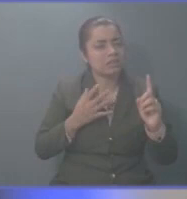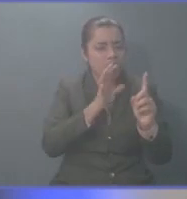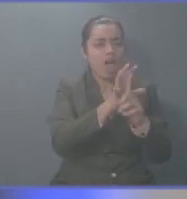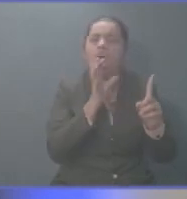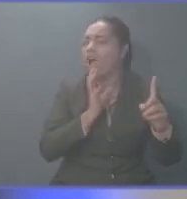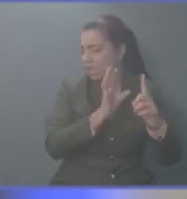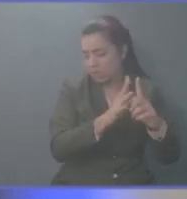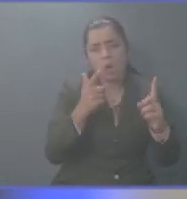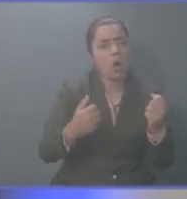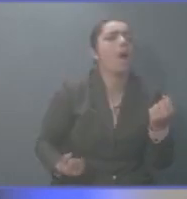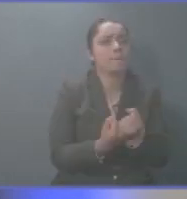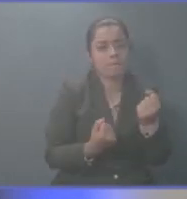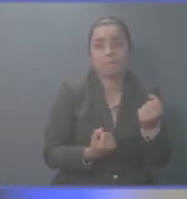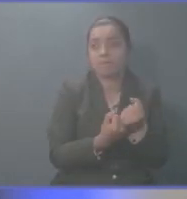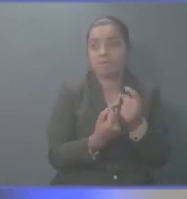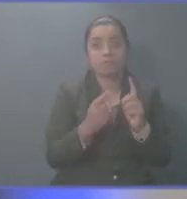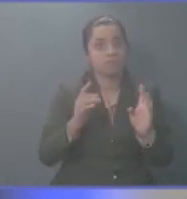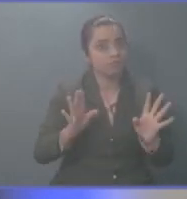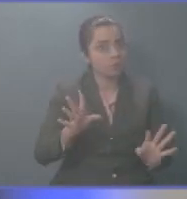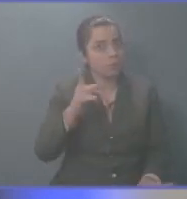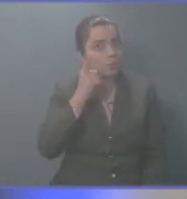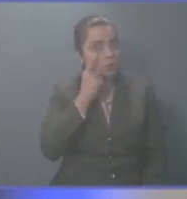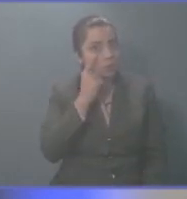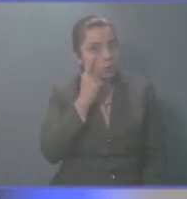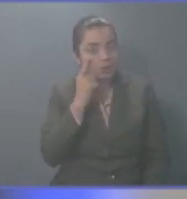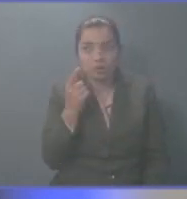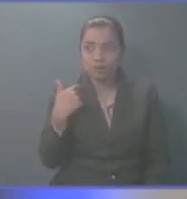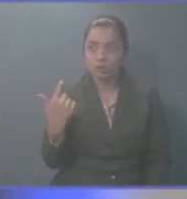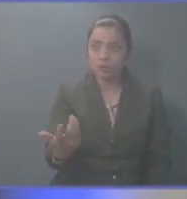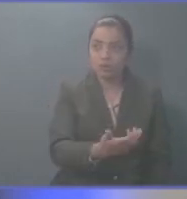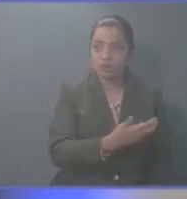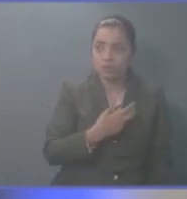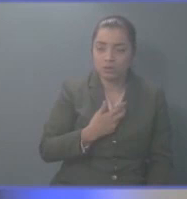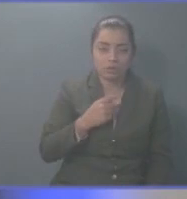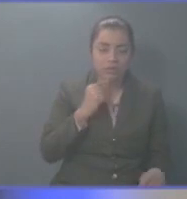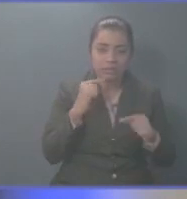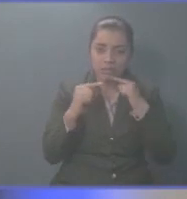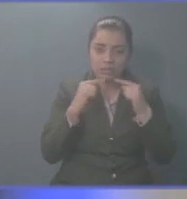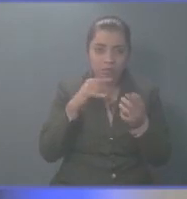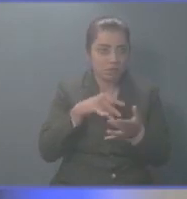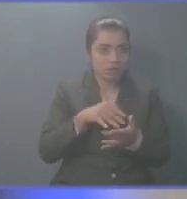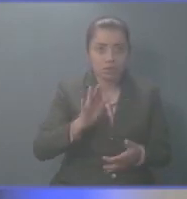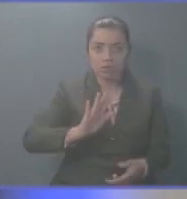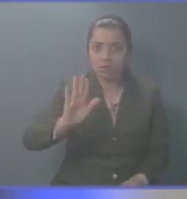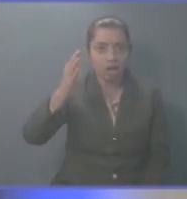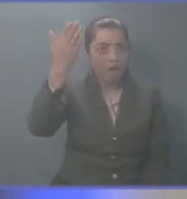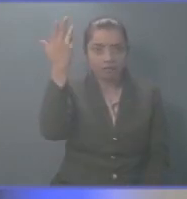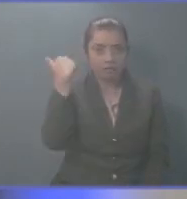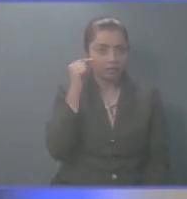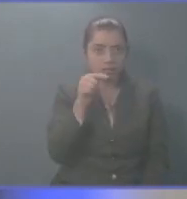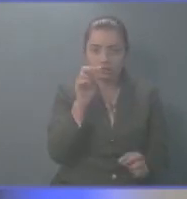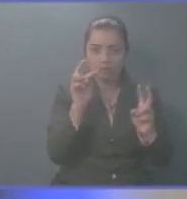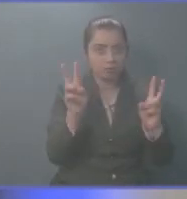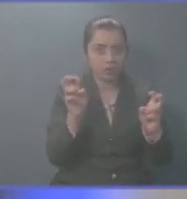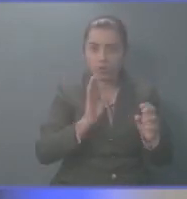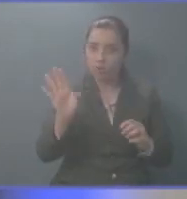que respalda eso. Pero ojo, en la historia reciente de nuestra incipiente democracia nunca se había visto un hecho de esta